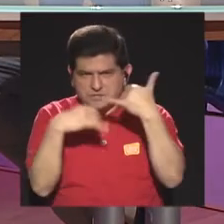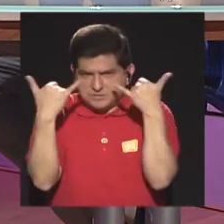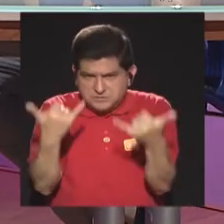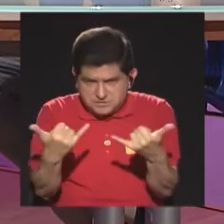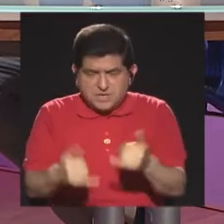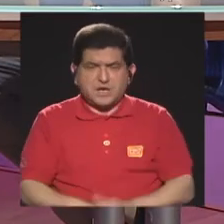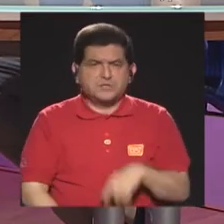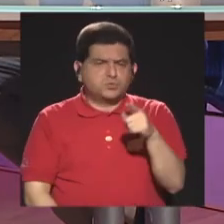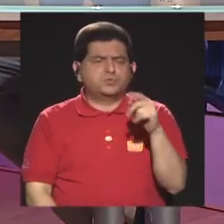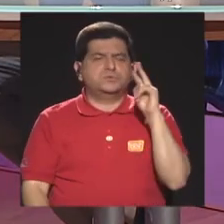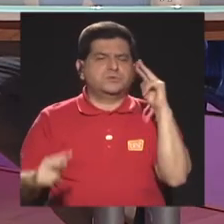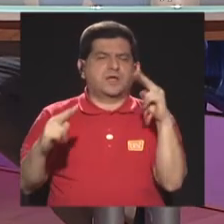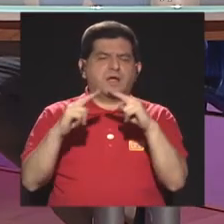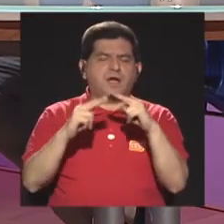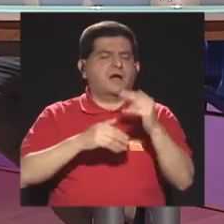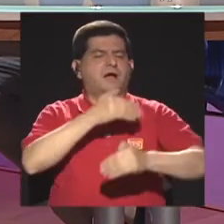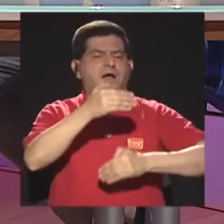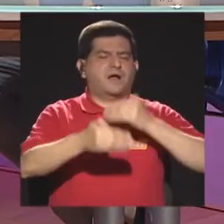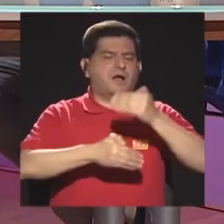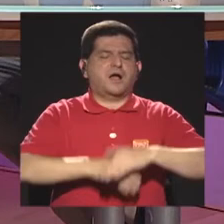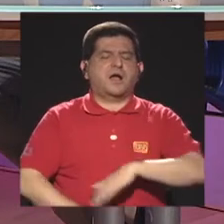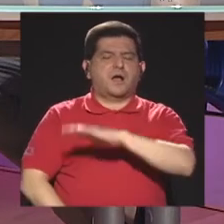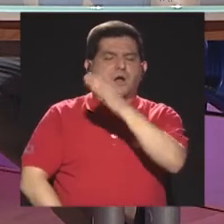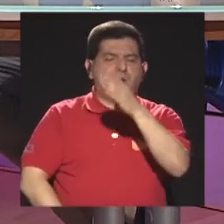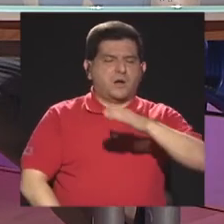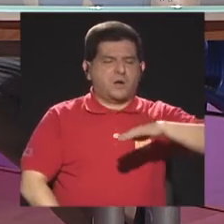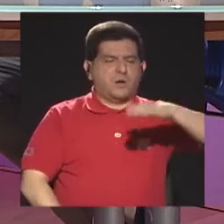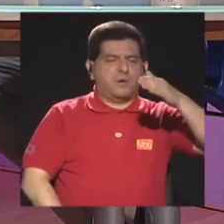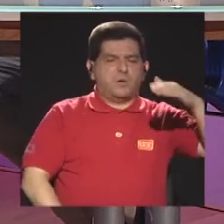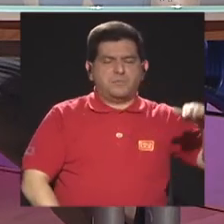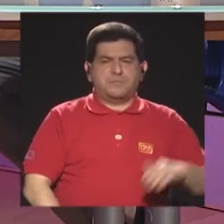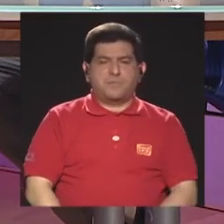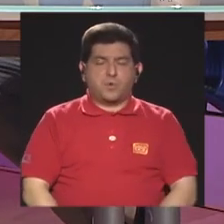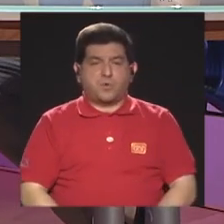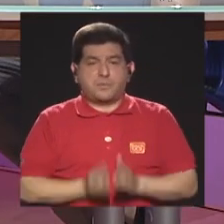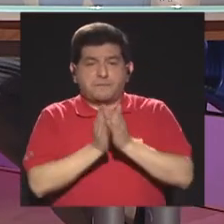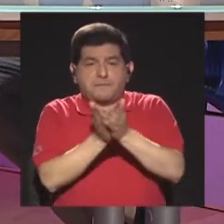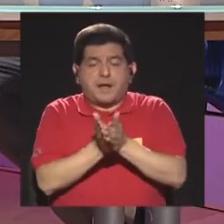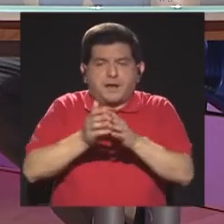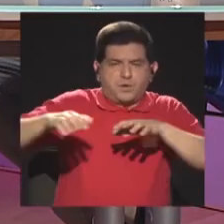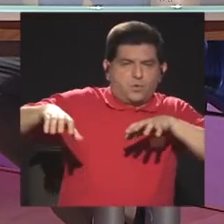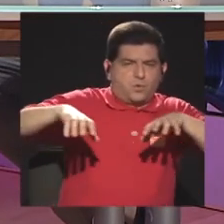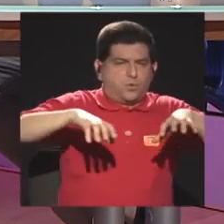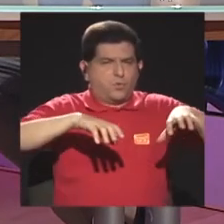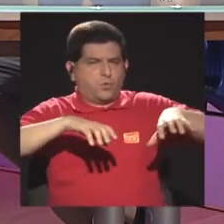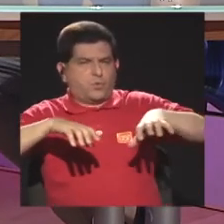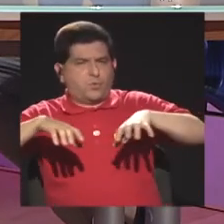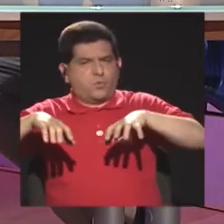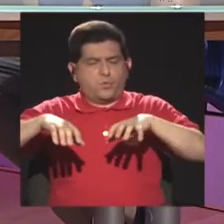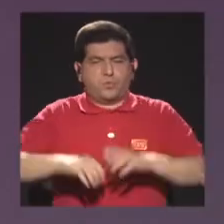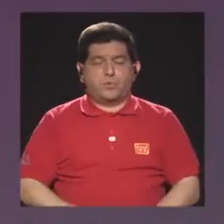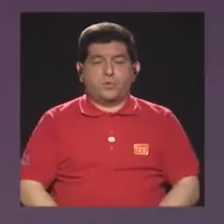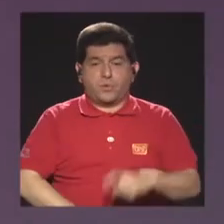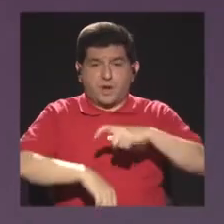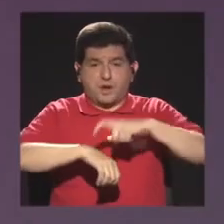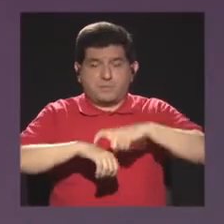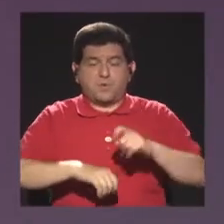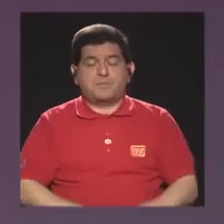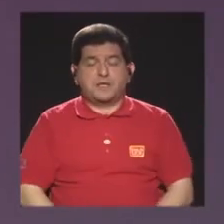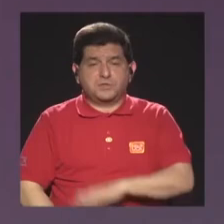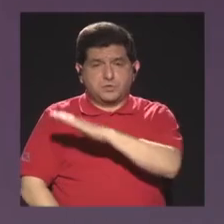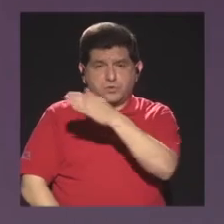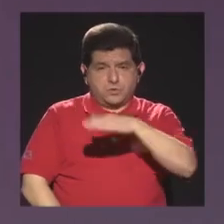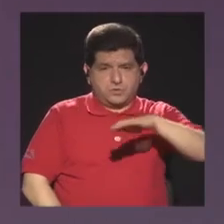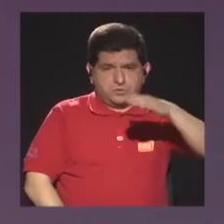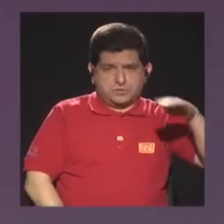también llegas a conocer el comportamiento del mar, los movimientos del buque, y entonces, cuando hay resaca, precisamente, bueno,